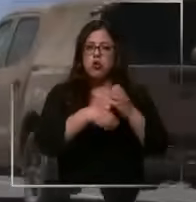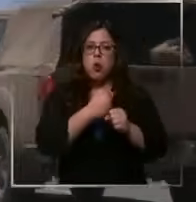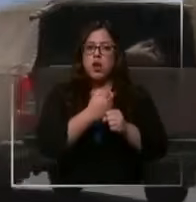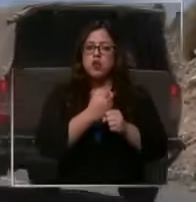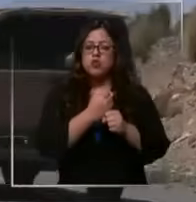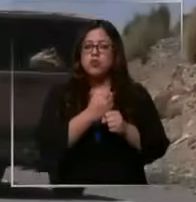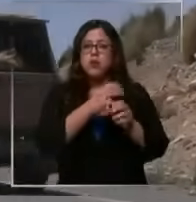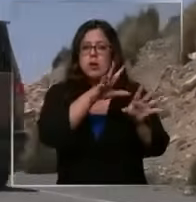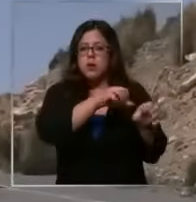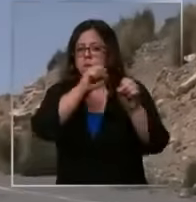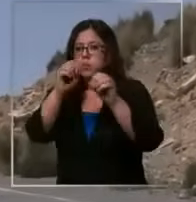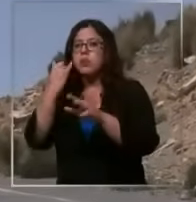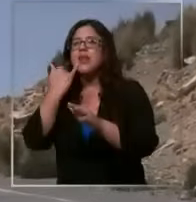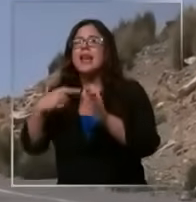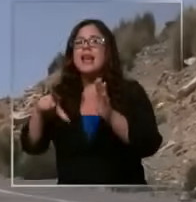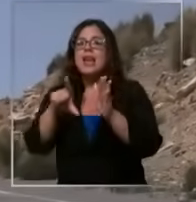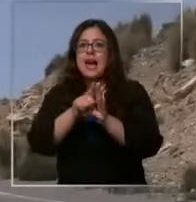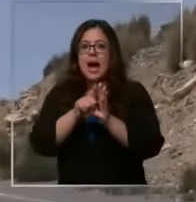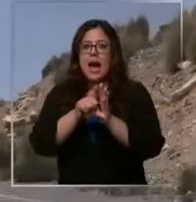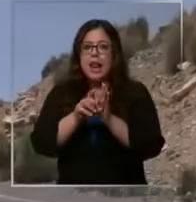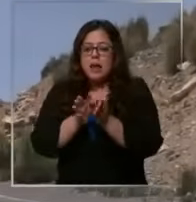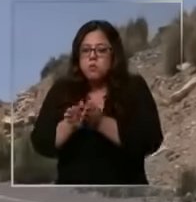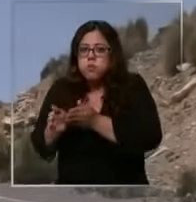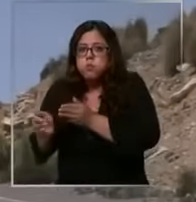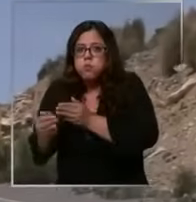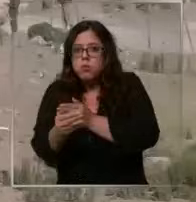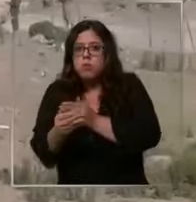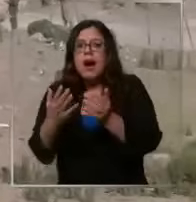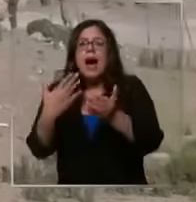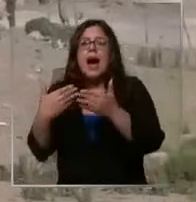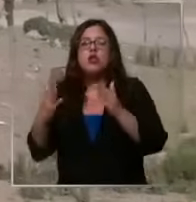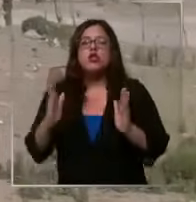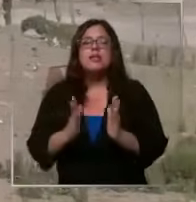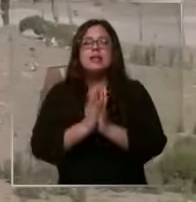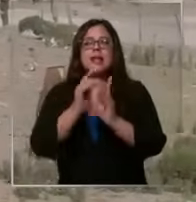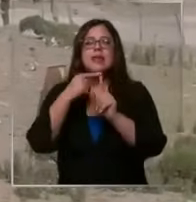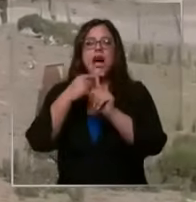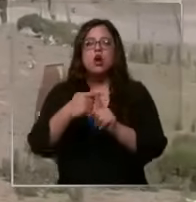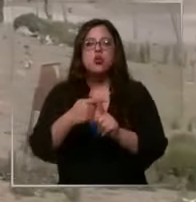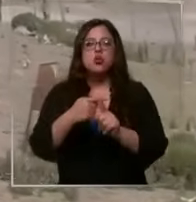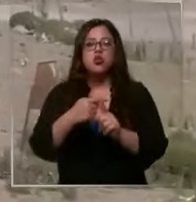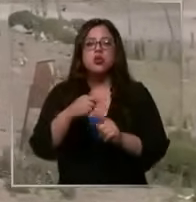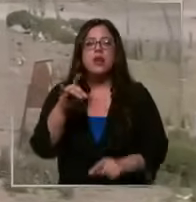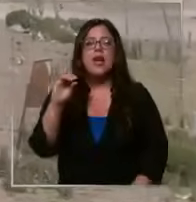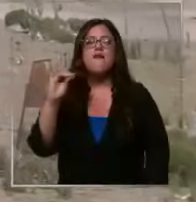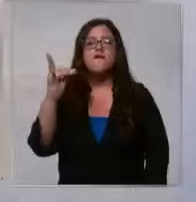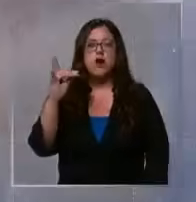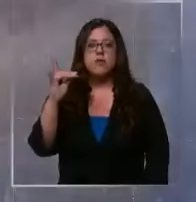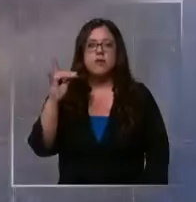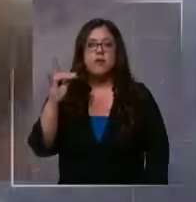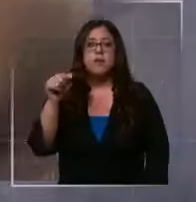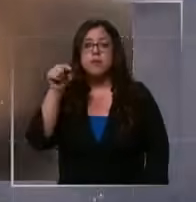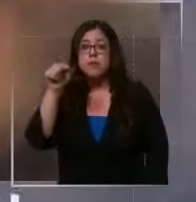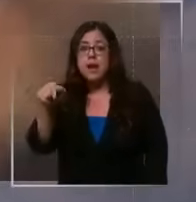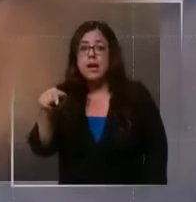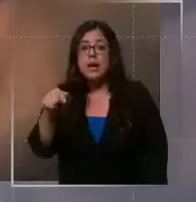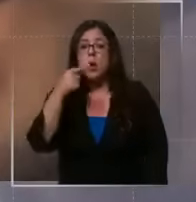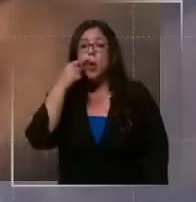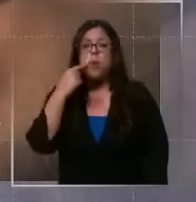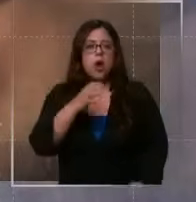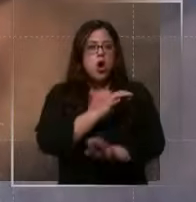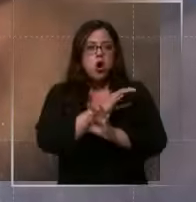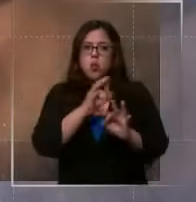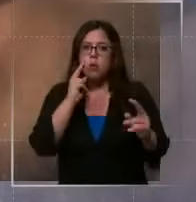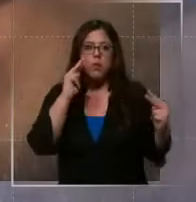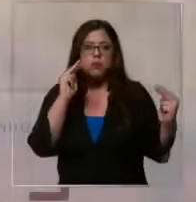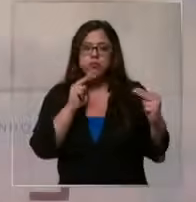Lo trasladó ilegalmente por un paso fronterizo no habilitado rumbo a Santa Cruz de la Sierra en Bolivia. Desde ahí, él nunca más lo volvió a